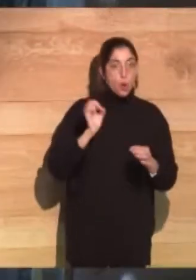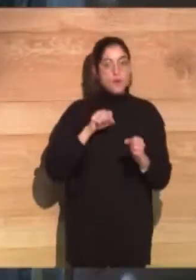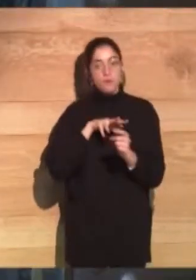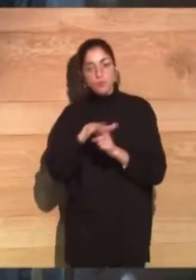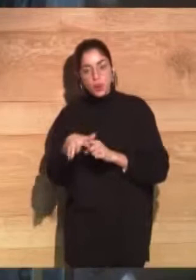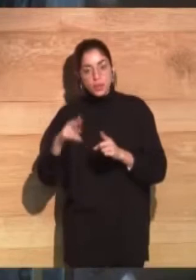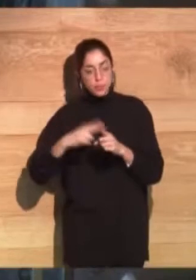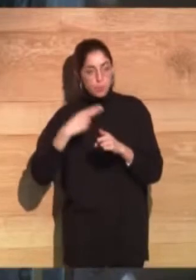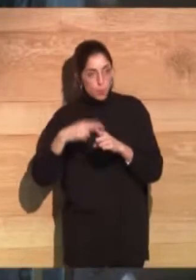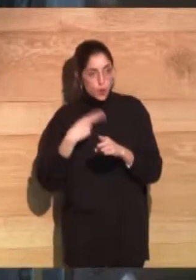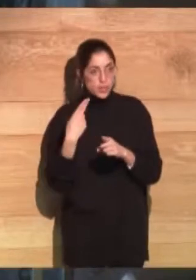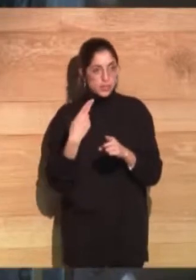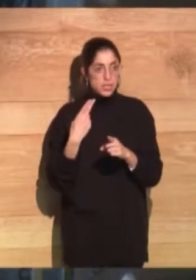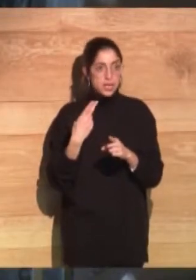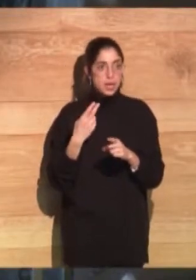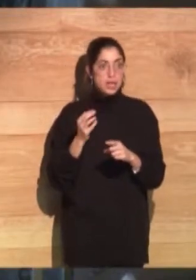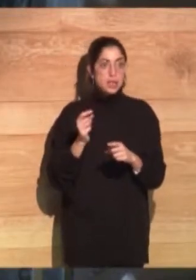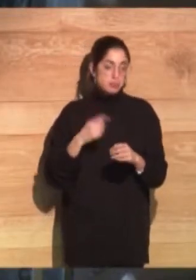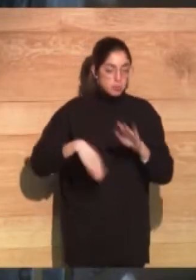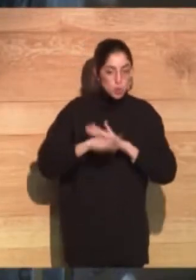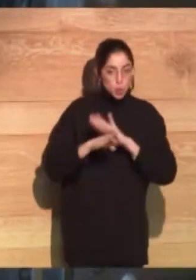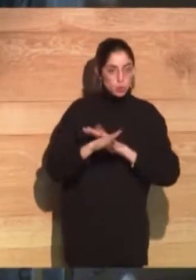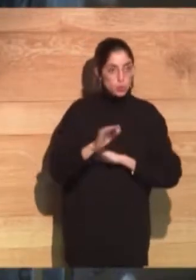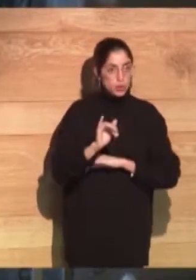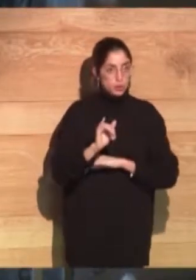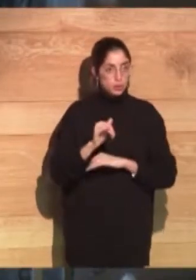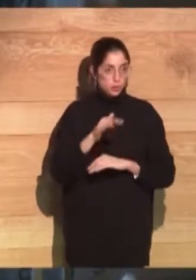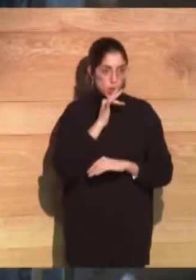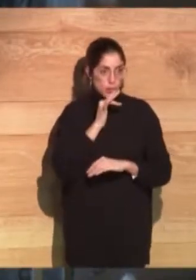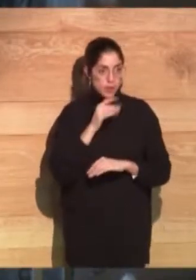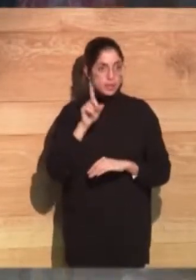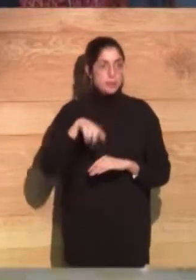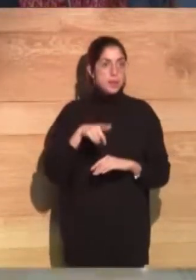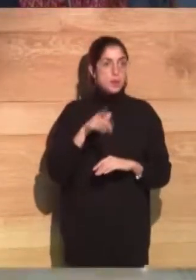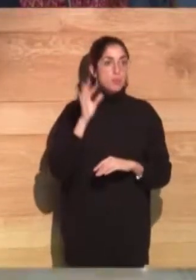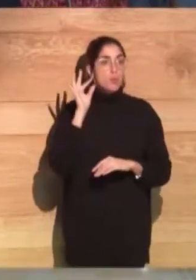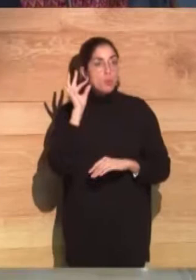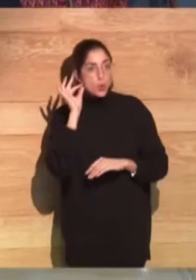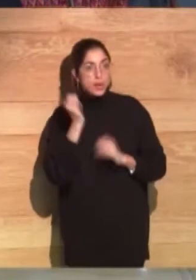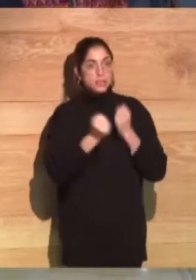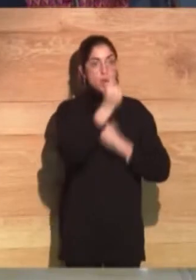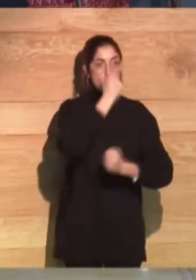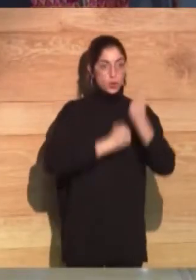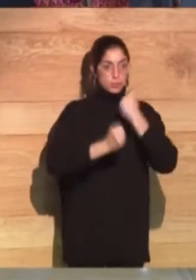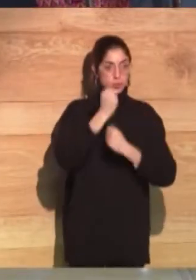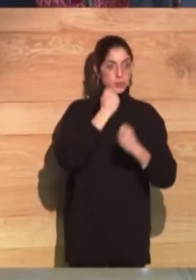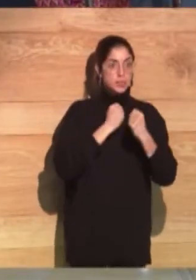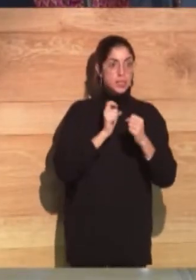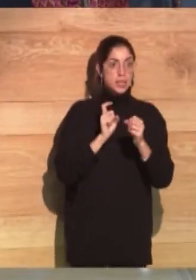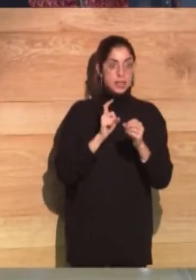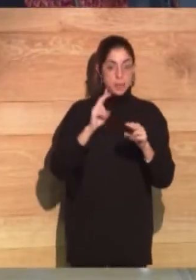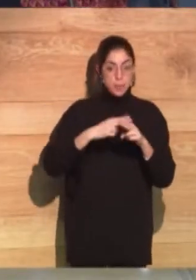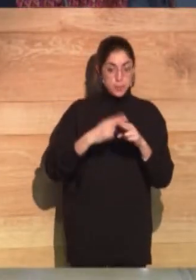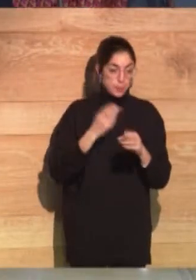que la mantienen, mujeres economistas, como usted, implicadas directamente en la